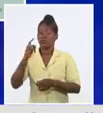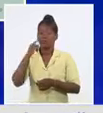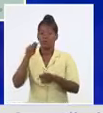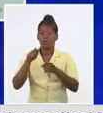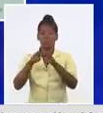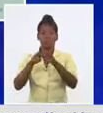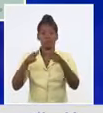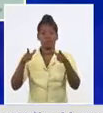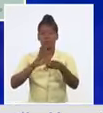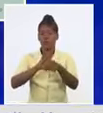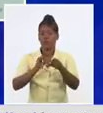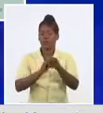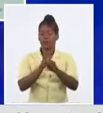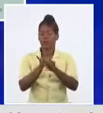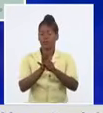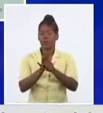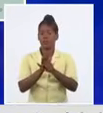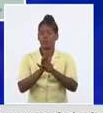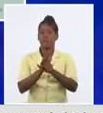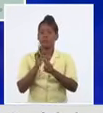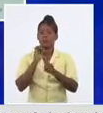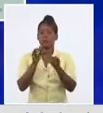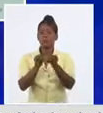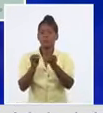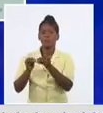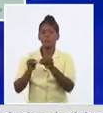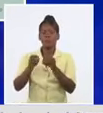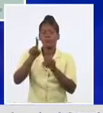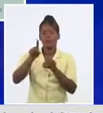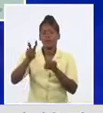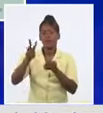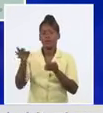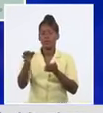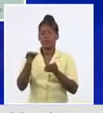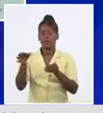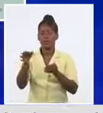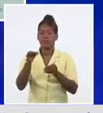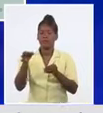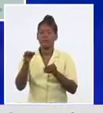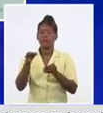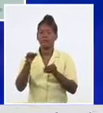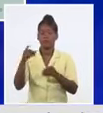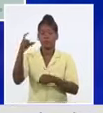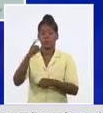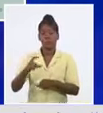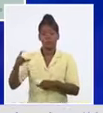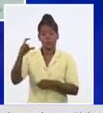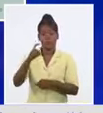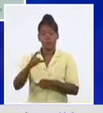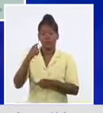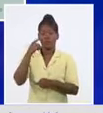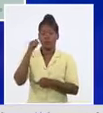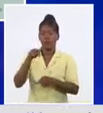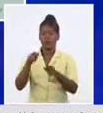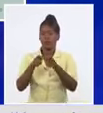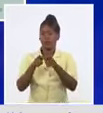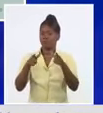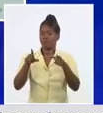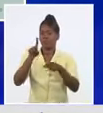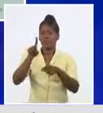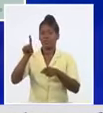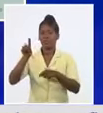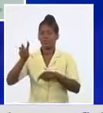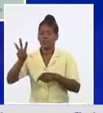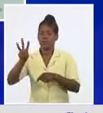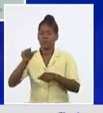jornada anterior y con una transmisión en sus 13 municipios. Camagüey hoy con las mayores cifras, 113 casos